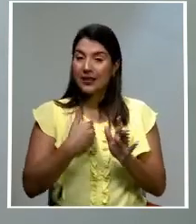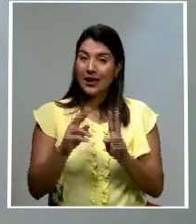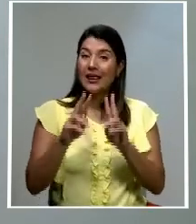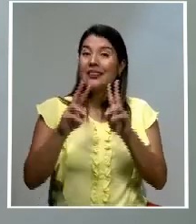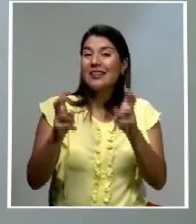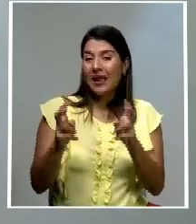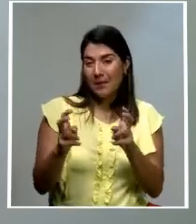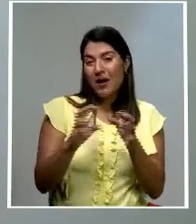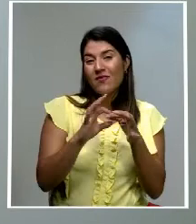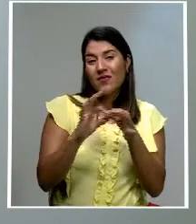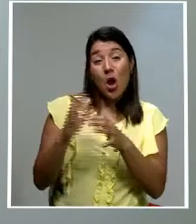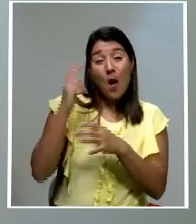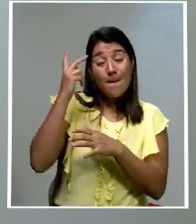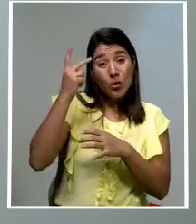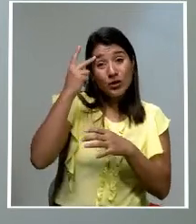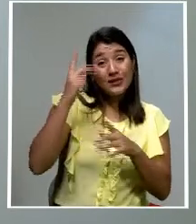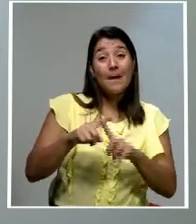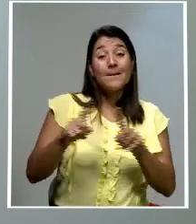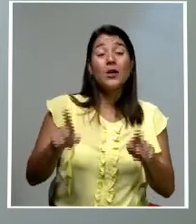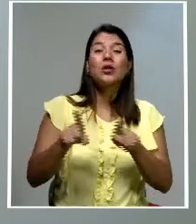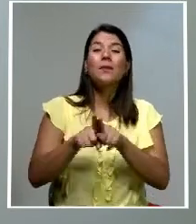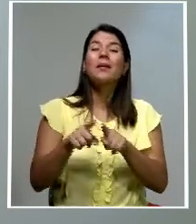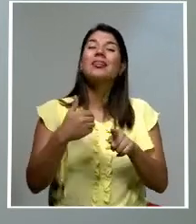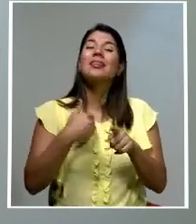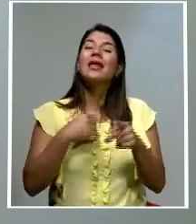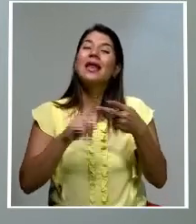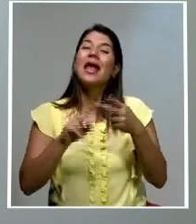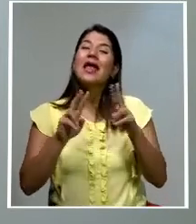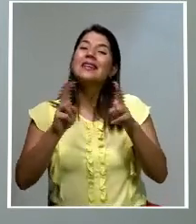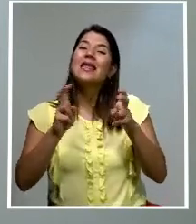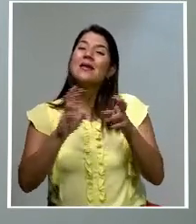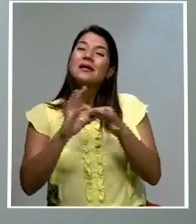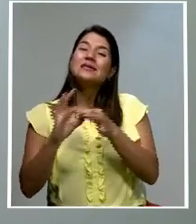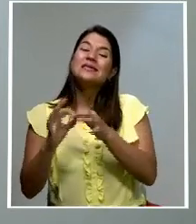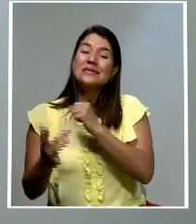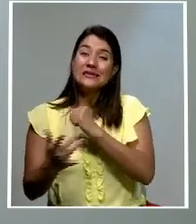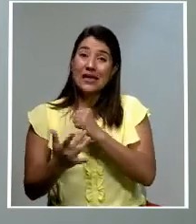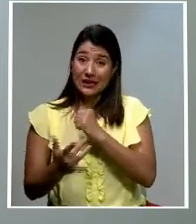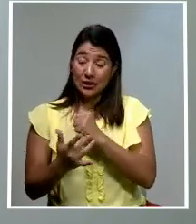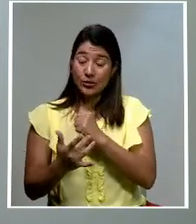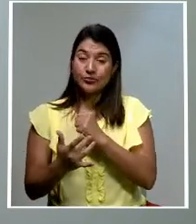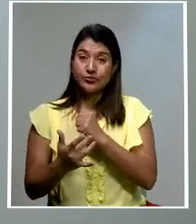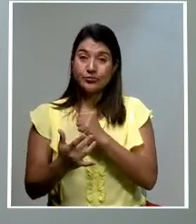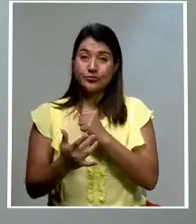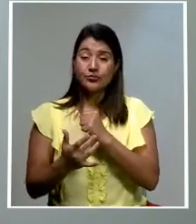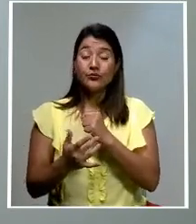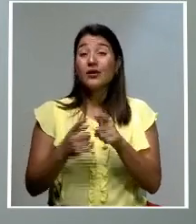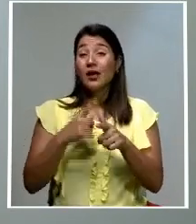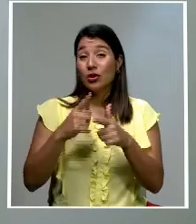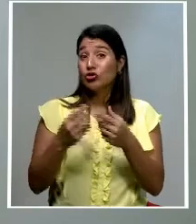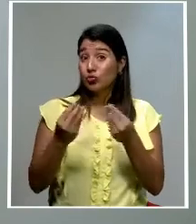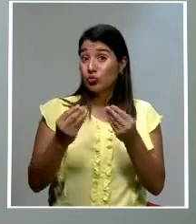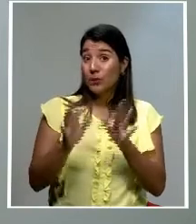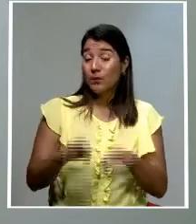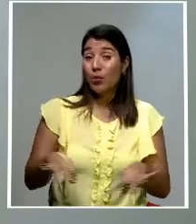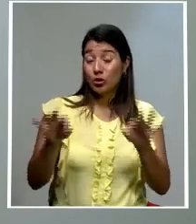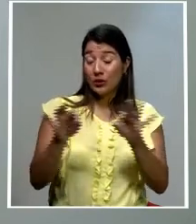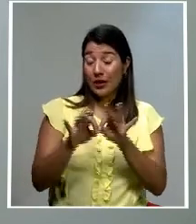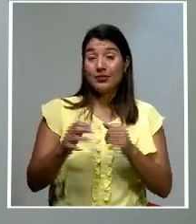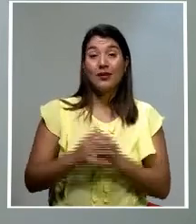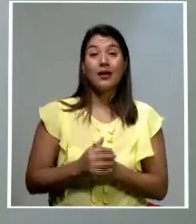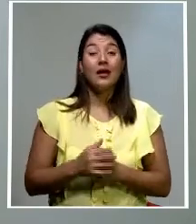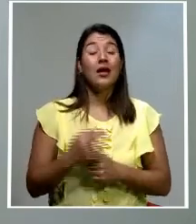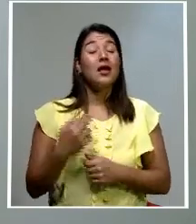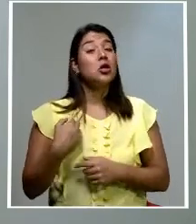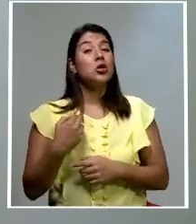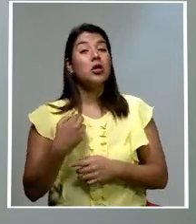de política, tiene temas además de tipo técnico que son bastante importantes. Acá no